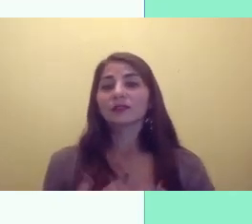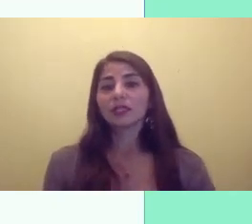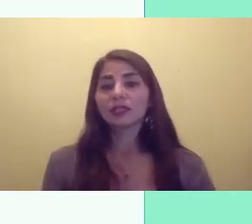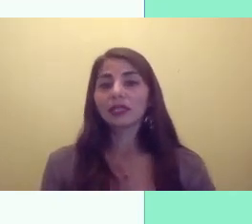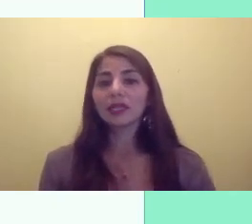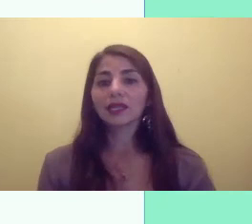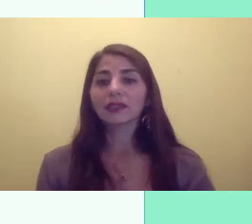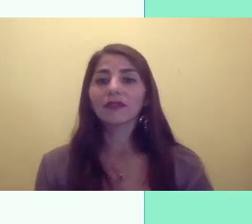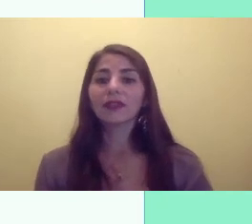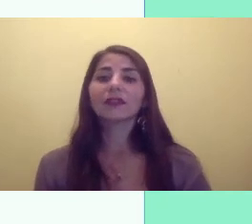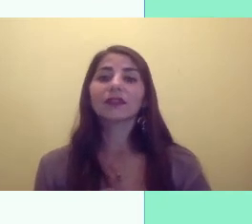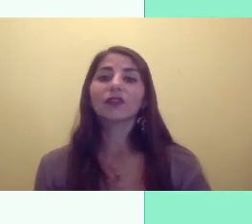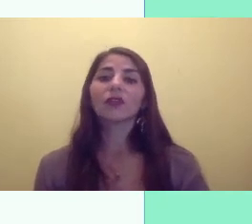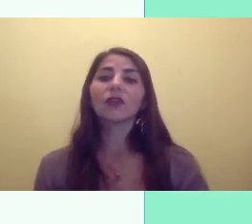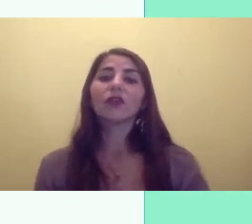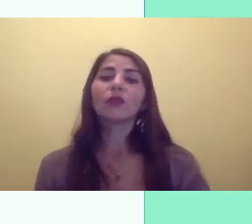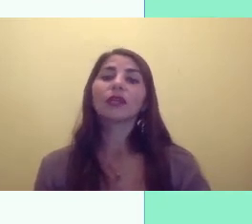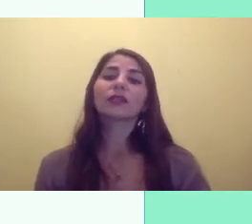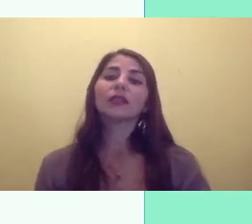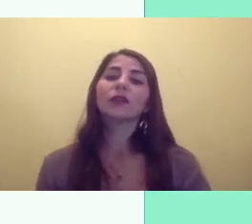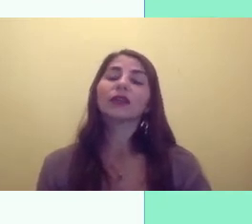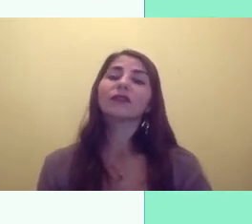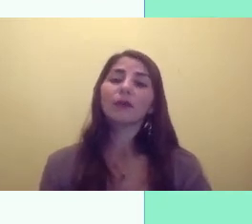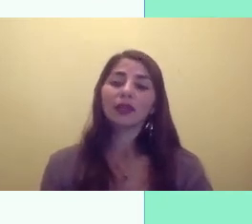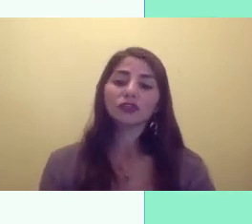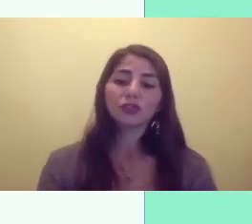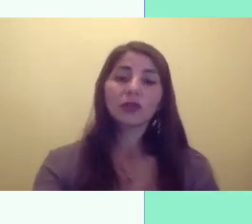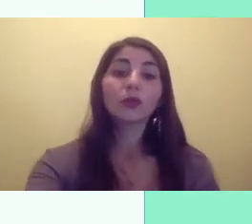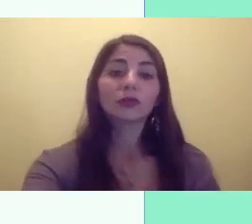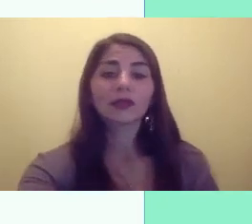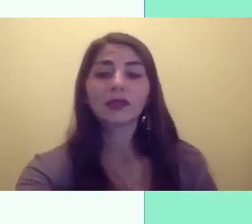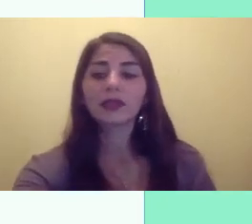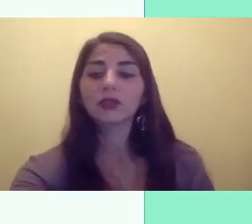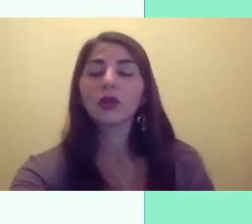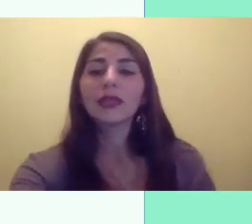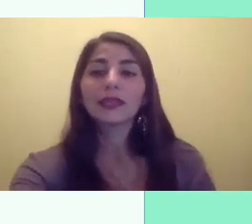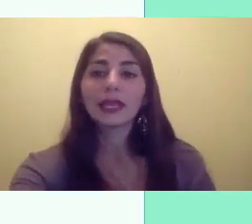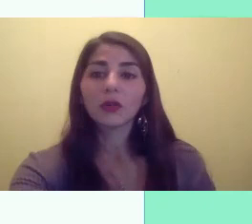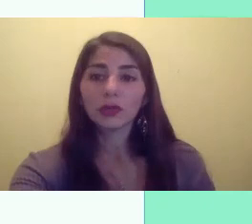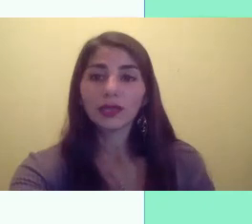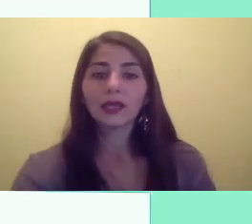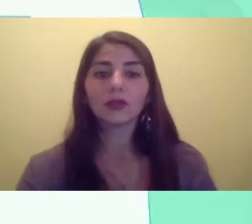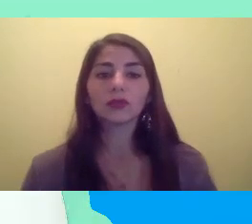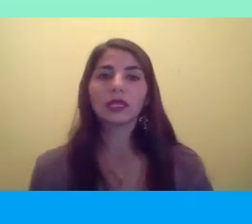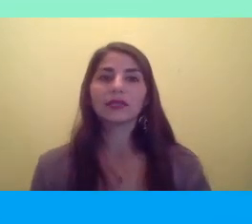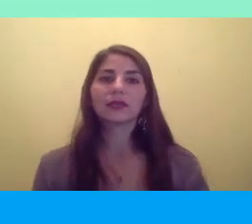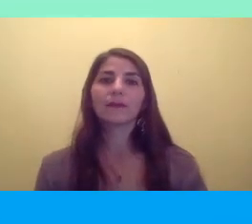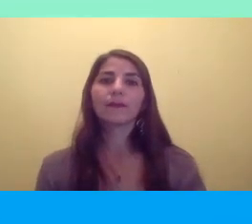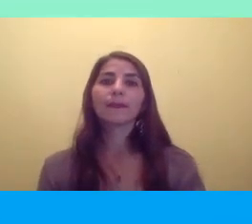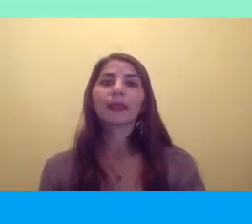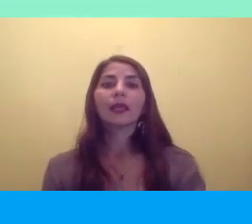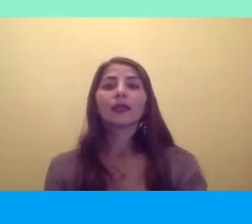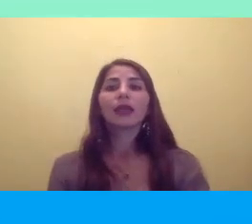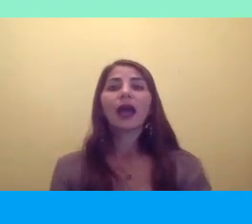Para transmitir a través de este código comunicativo que es tan valioso y importante dentro de la comunidad que lo